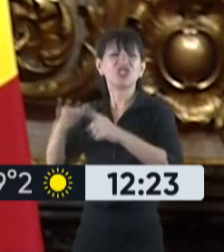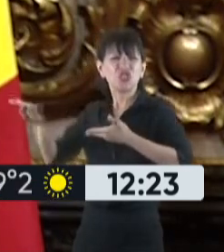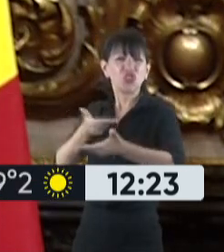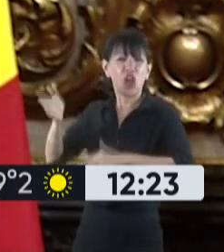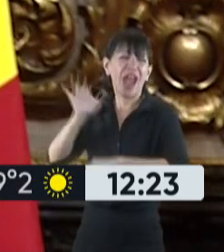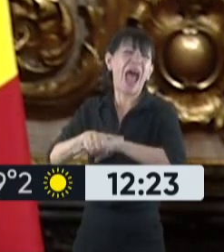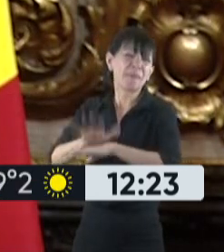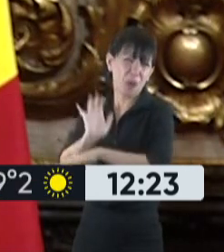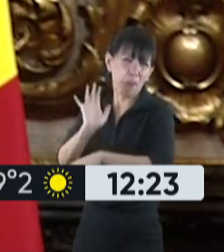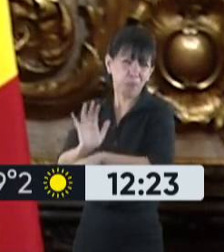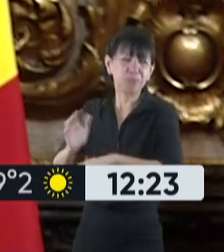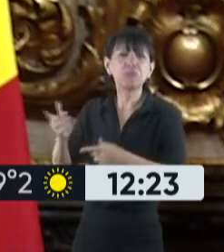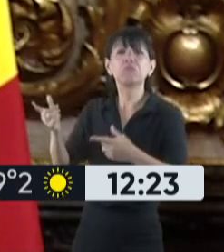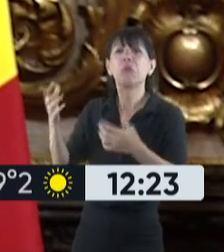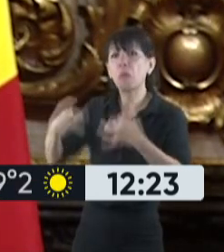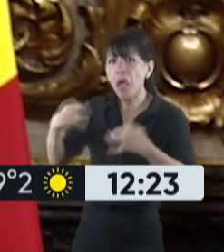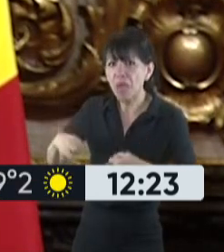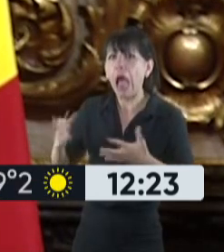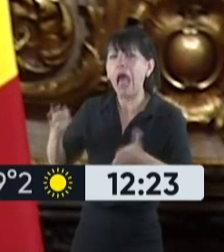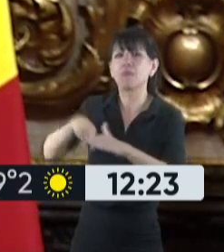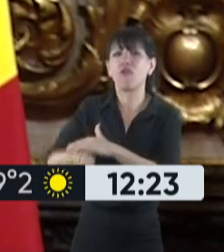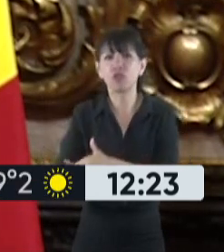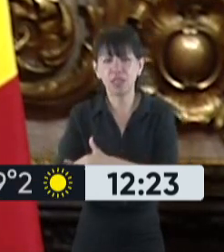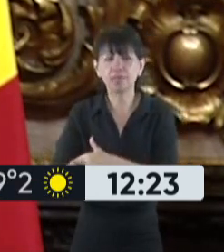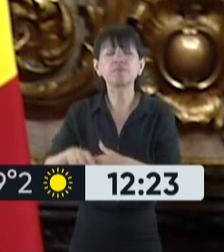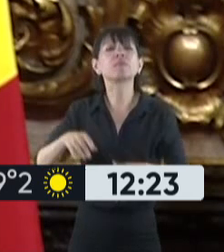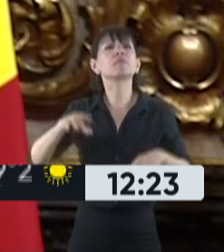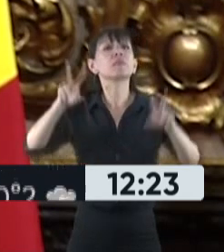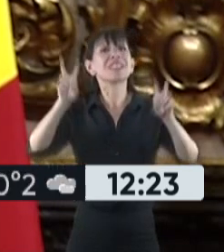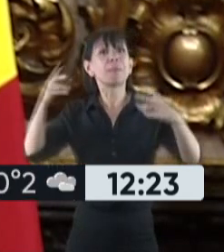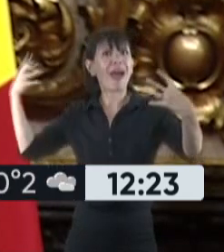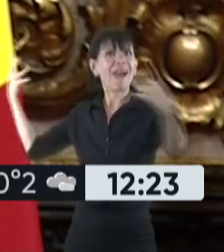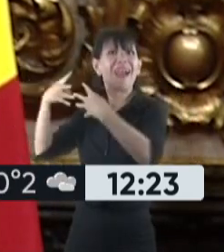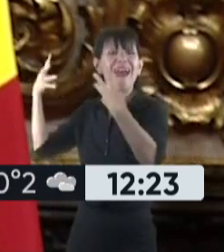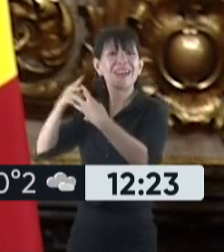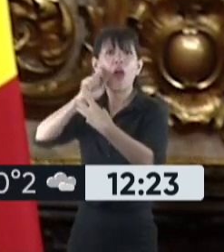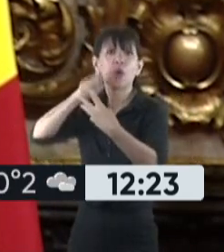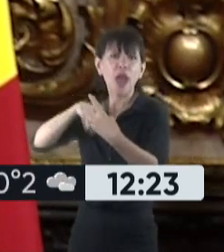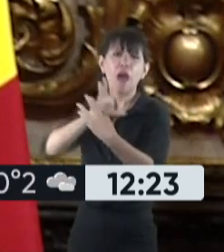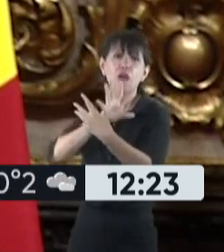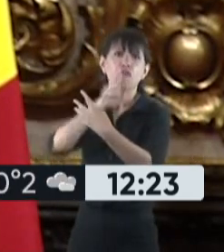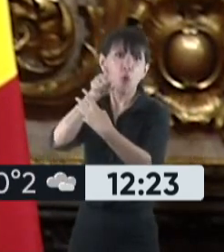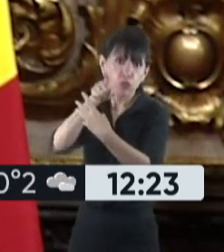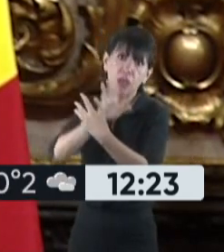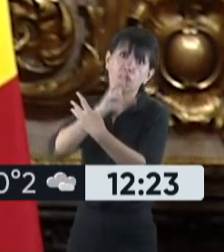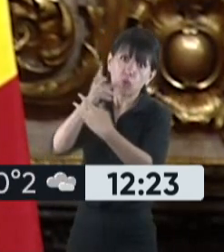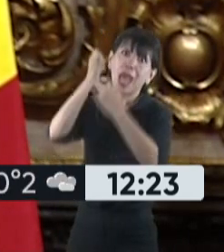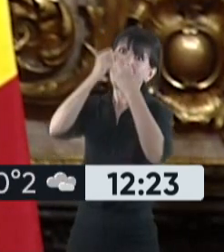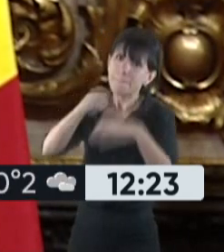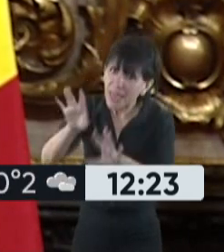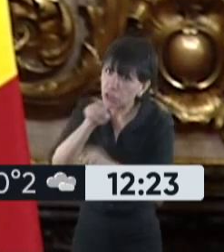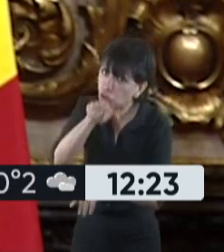Y en cuanto a la guerra de Ucrania, guerra que Rusia inició en contra de